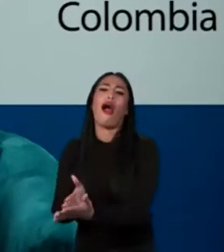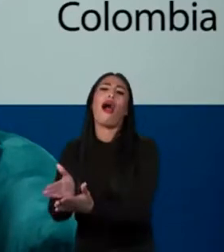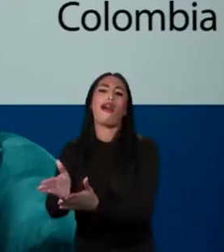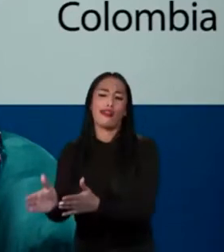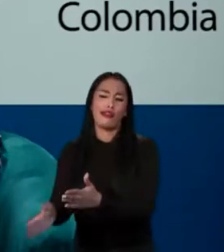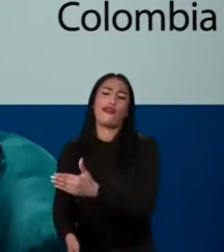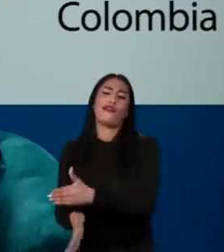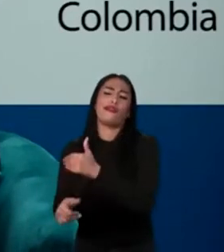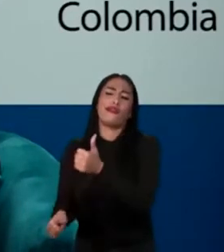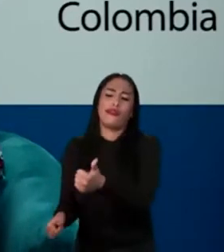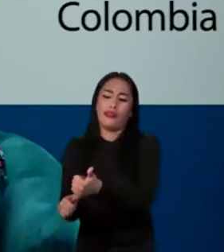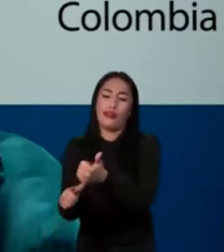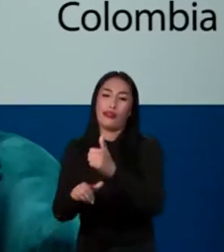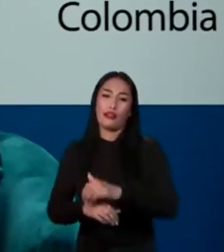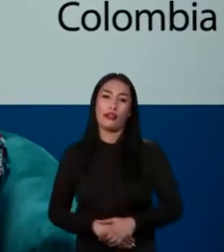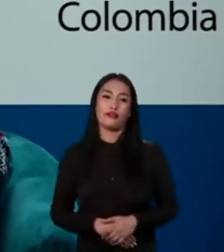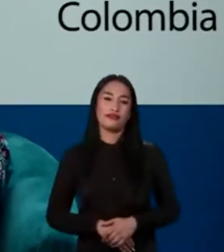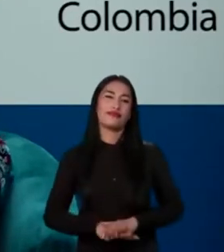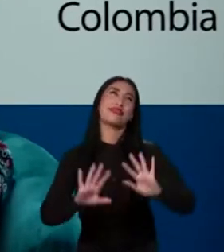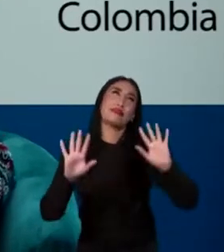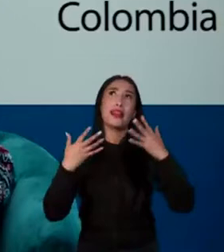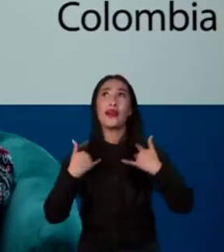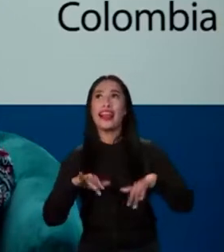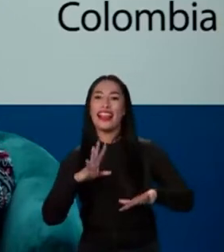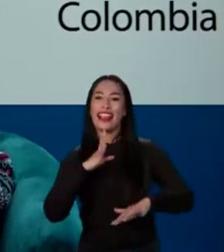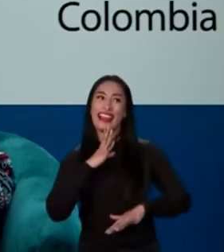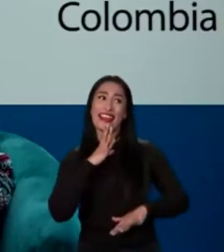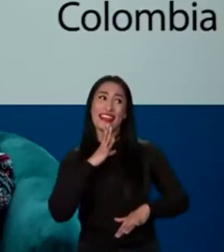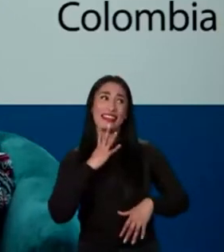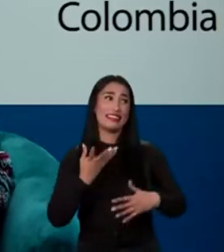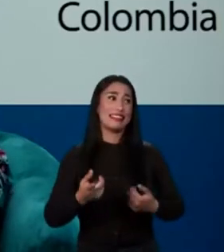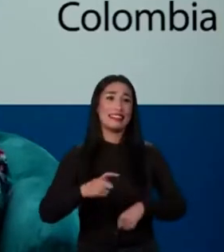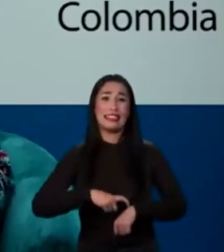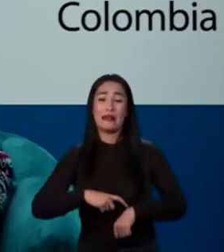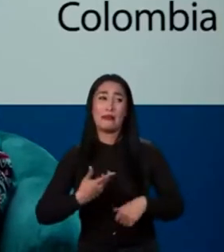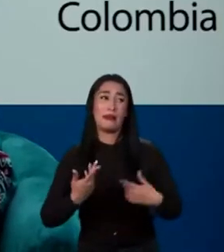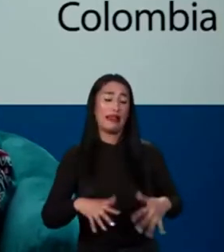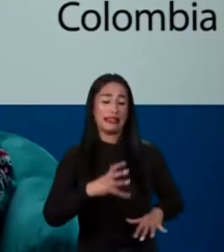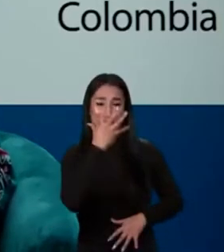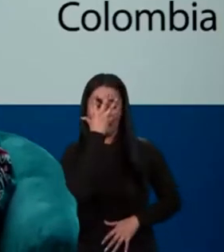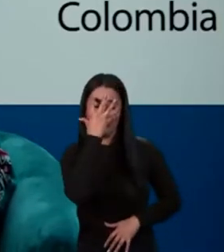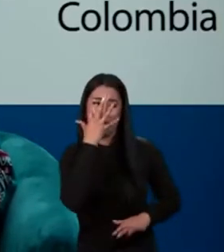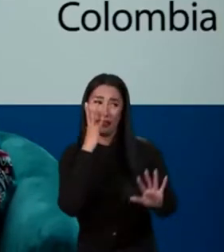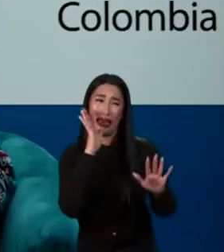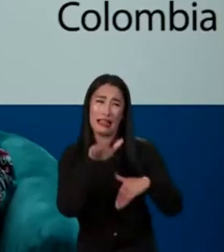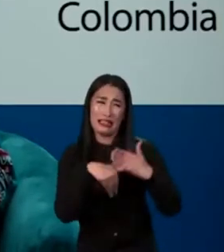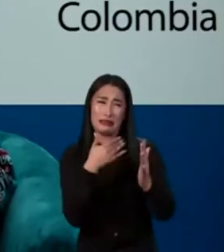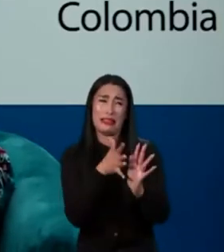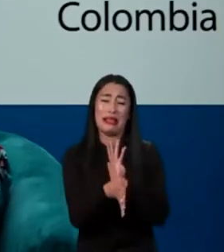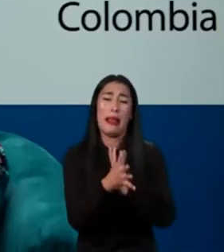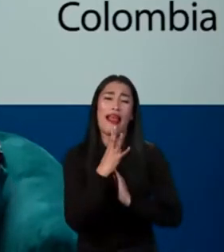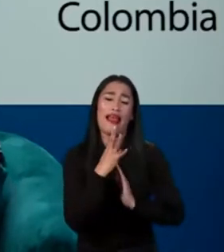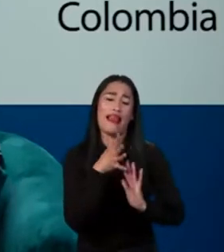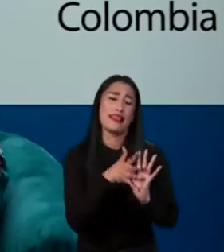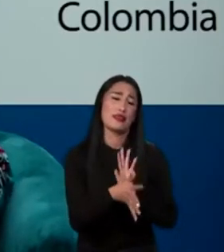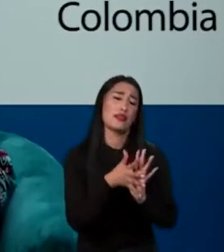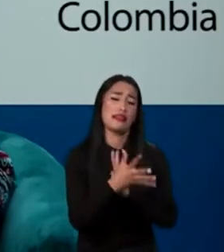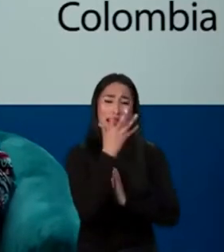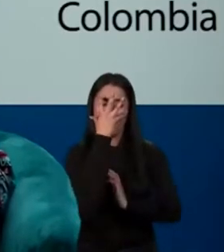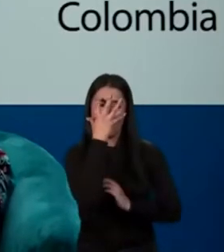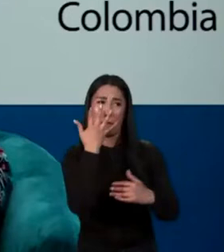bueno tener oportunidades y de otras cosas porque porque se me fue el tiempo que pena que venga